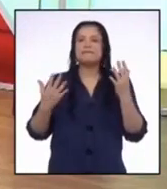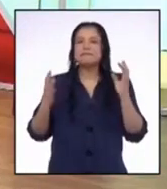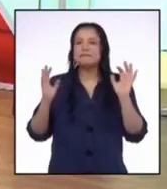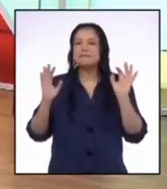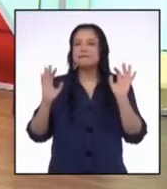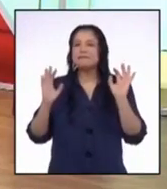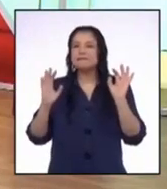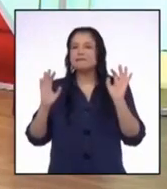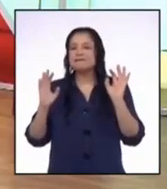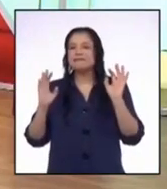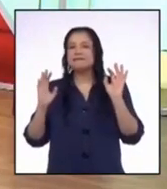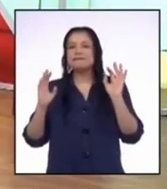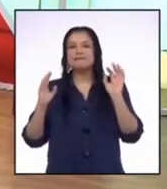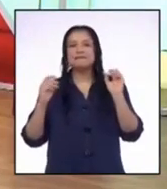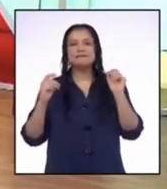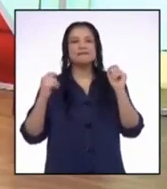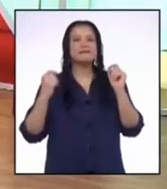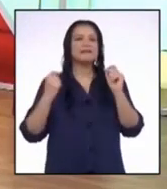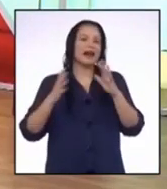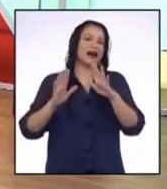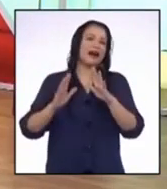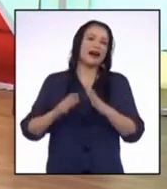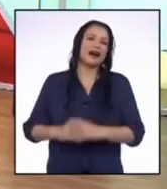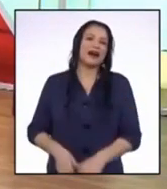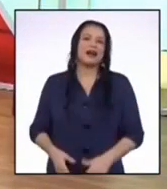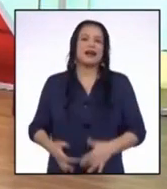Y...